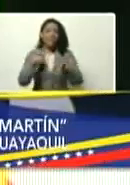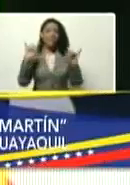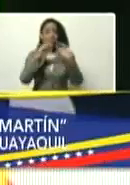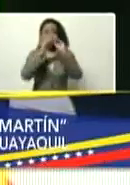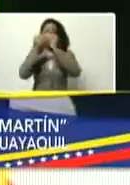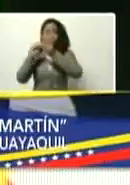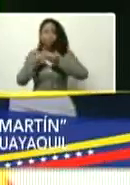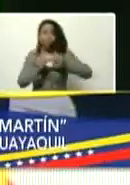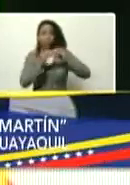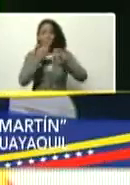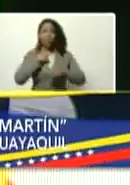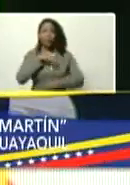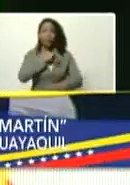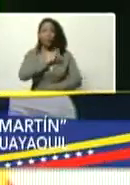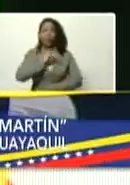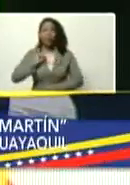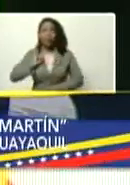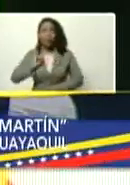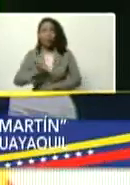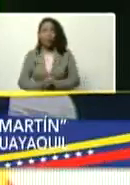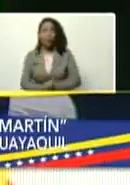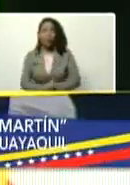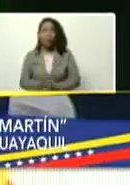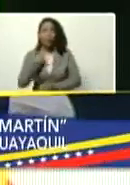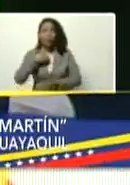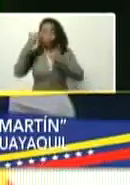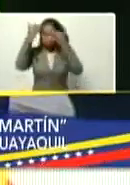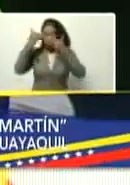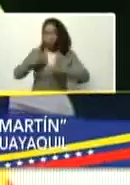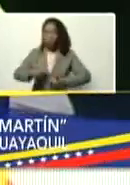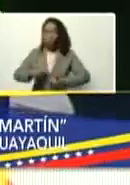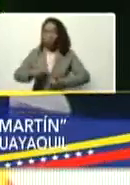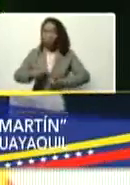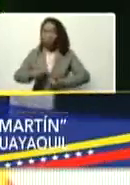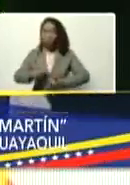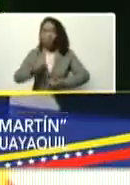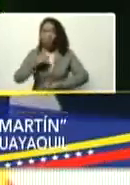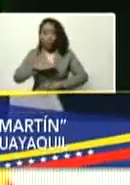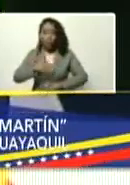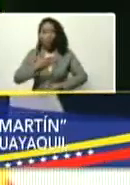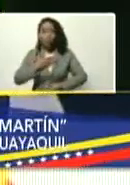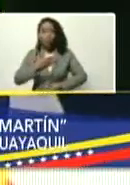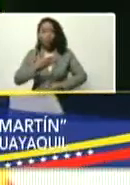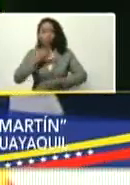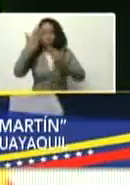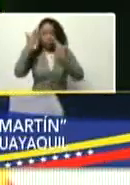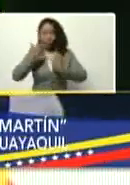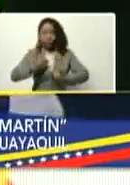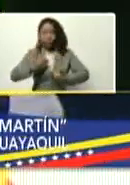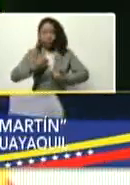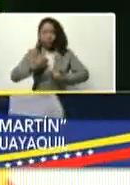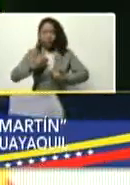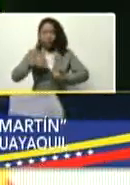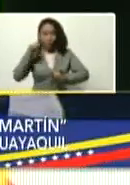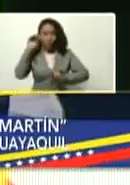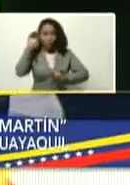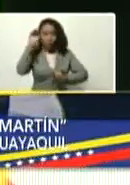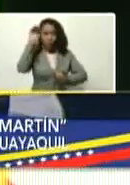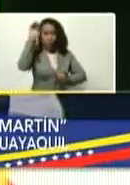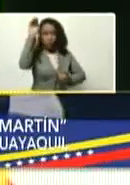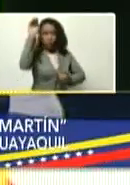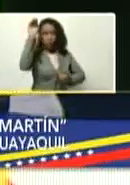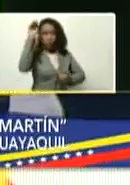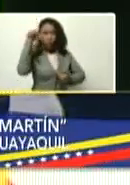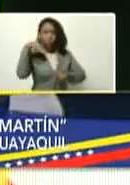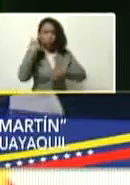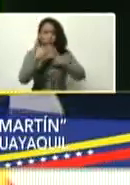nuestra identidad. Somos lo que somos y podremos ser lo que seremos en la